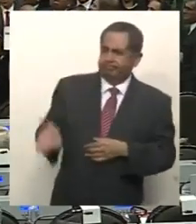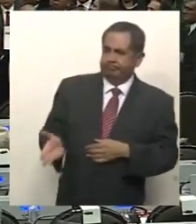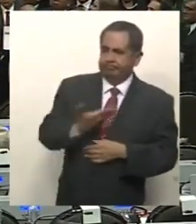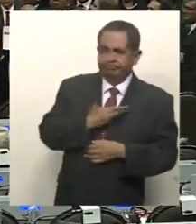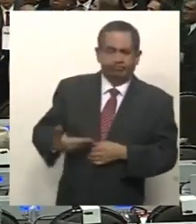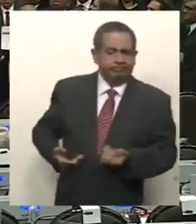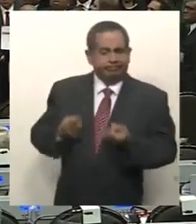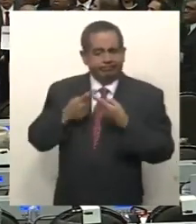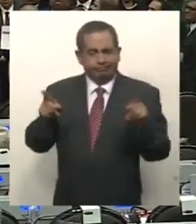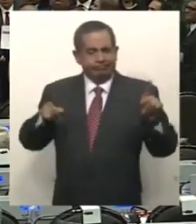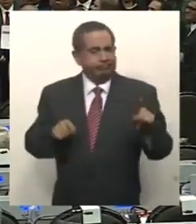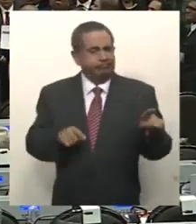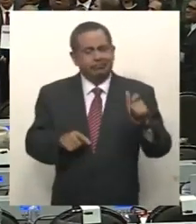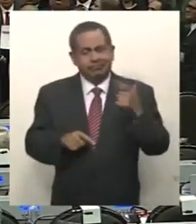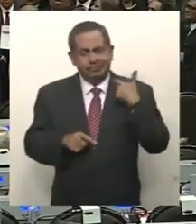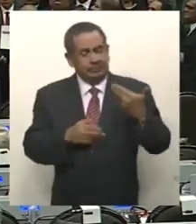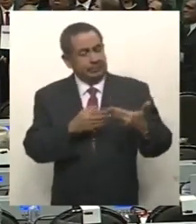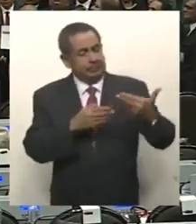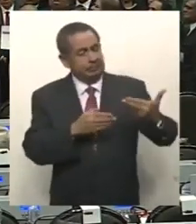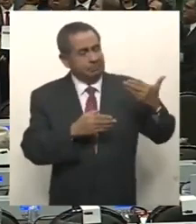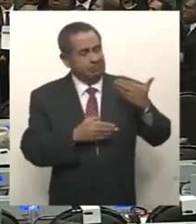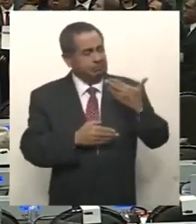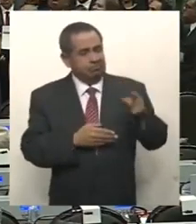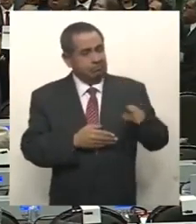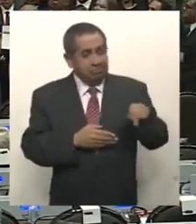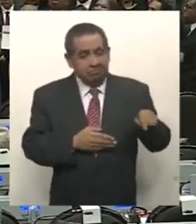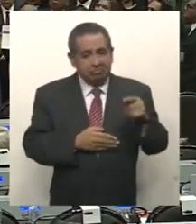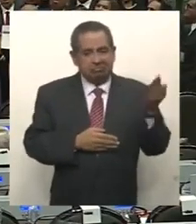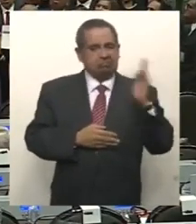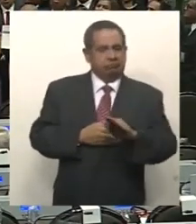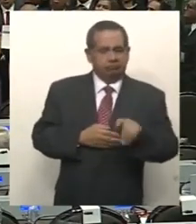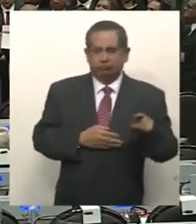Federal de otros que han traicionado al pueblo.